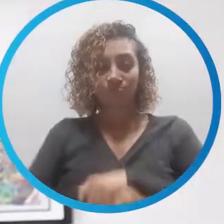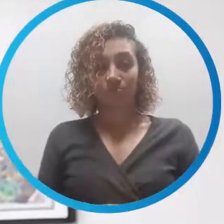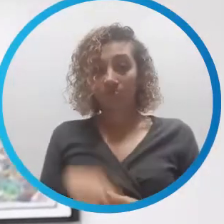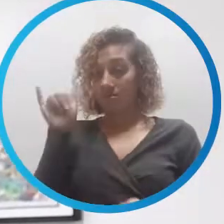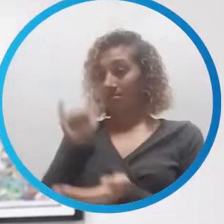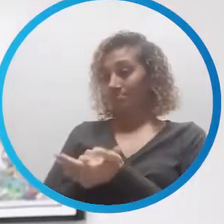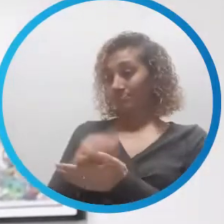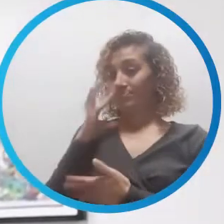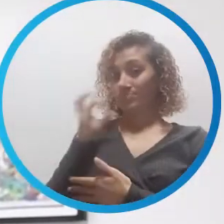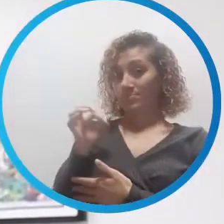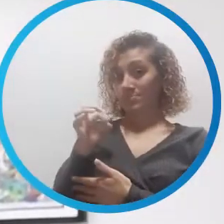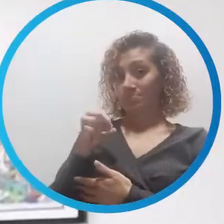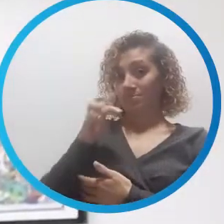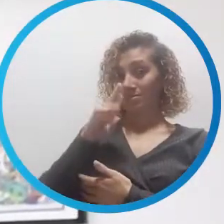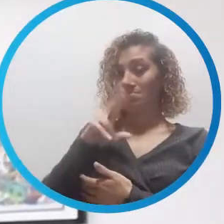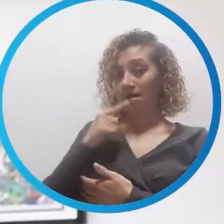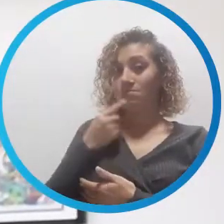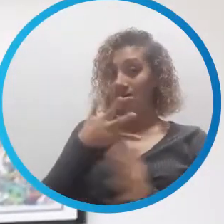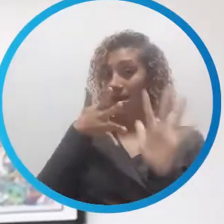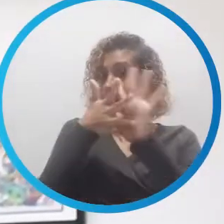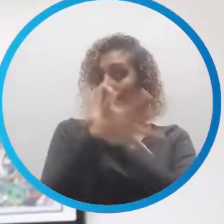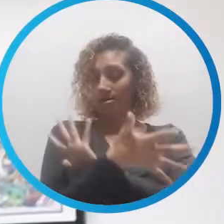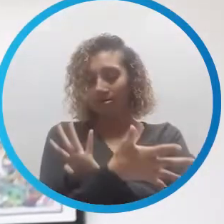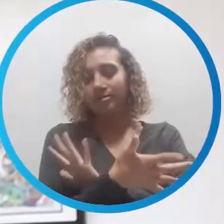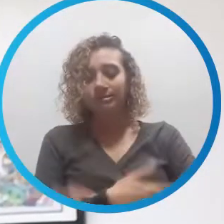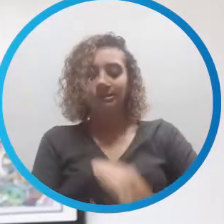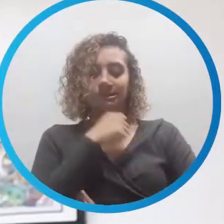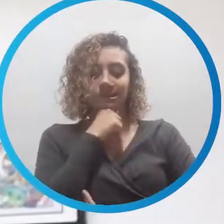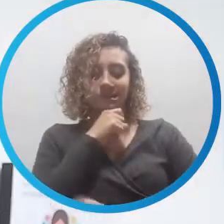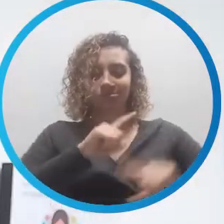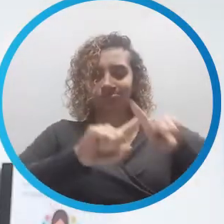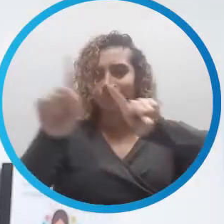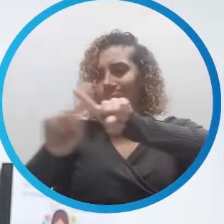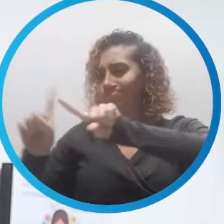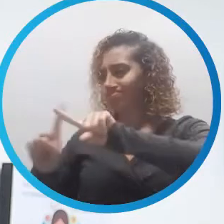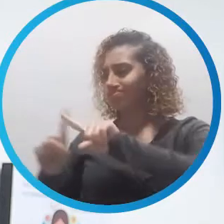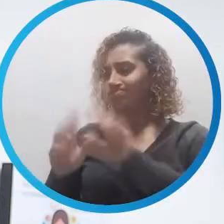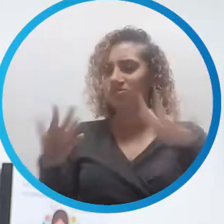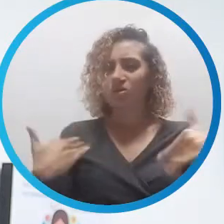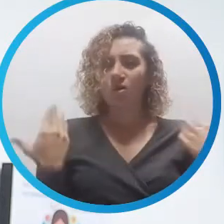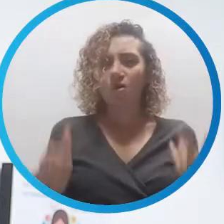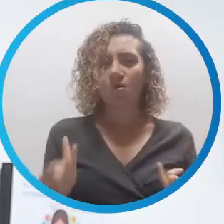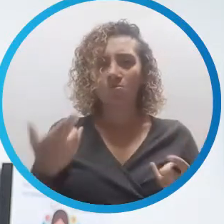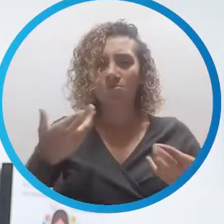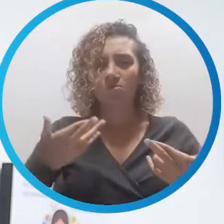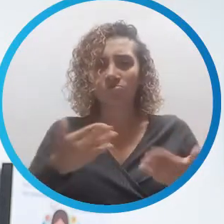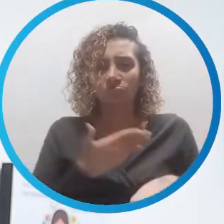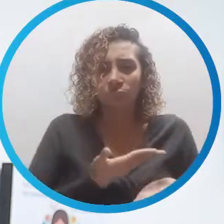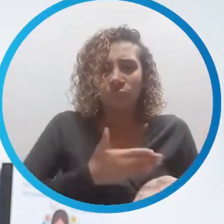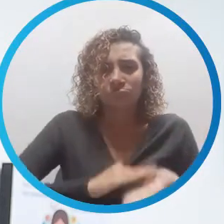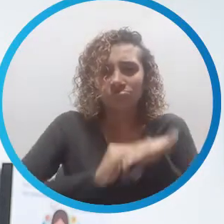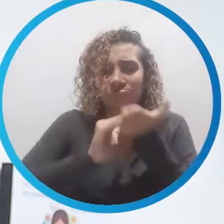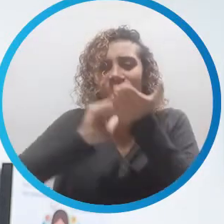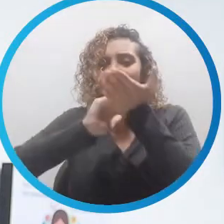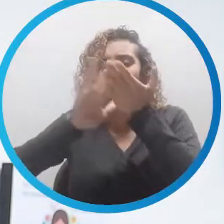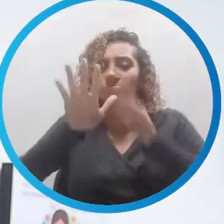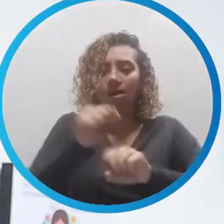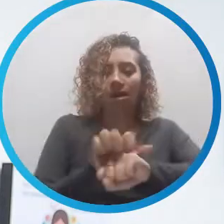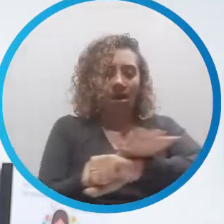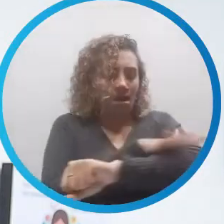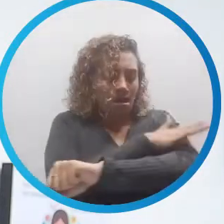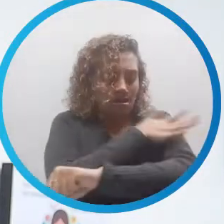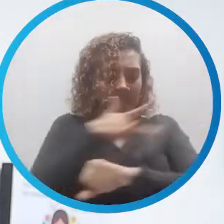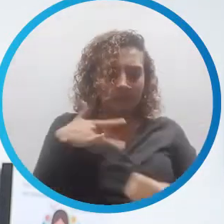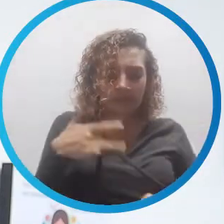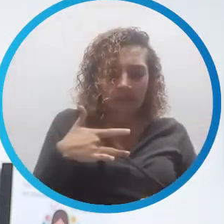Manuel, miles de sobrevivientes de la violencia contaron sus historias en la estrategia de recuperación emocional que contribuye